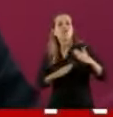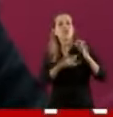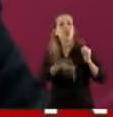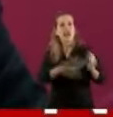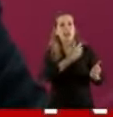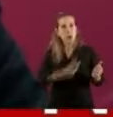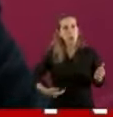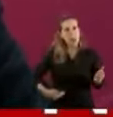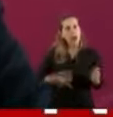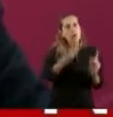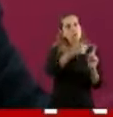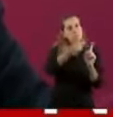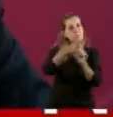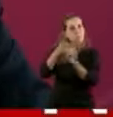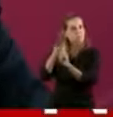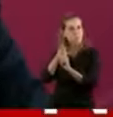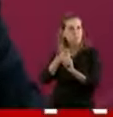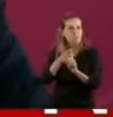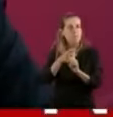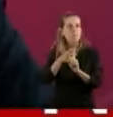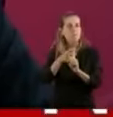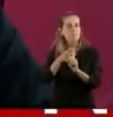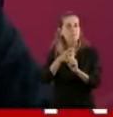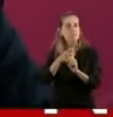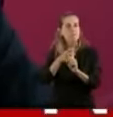y estamos en contacto permanente.